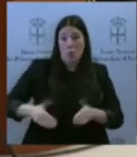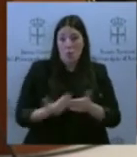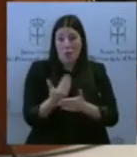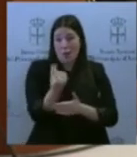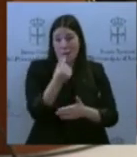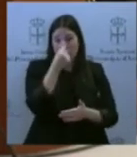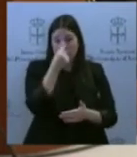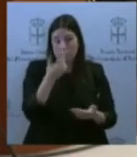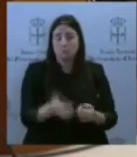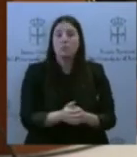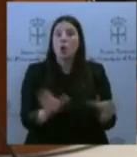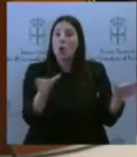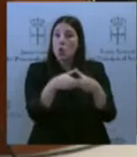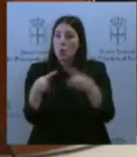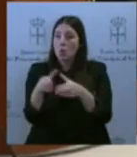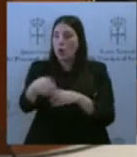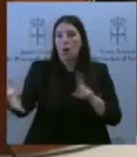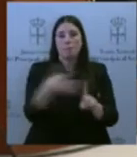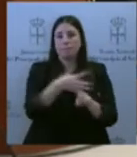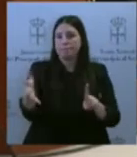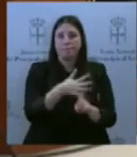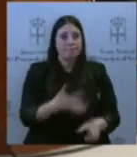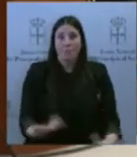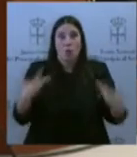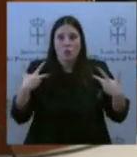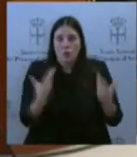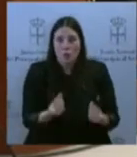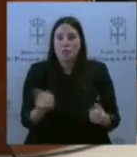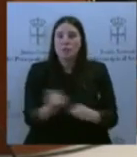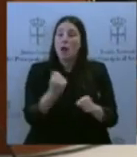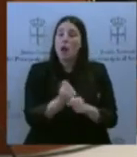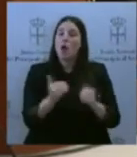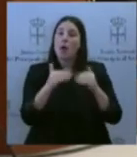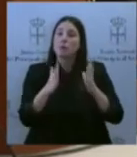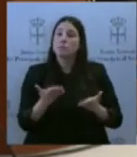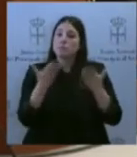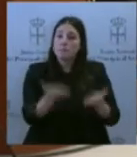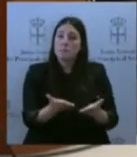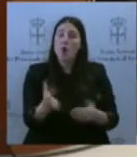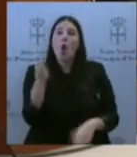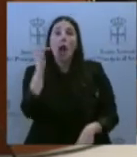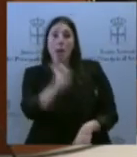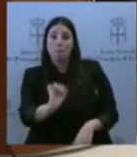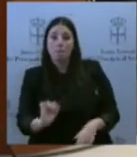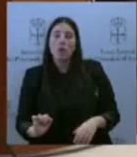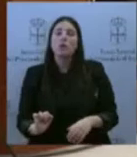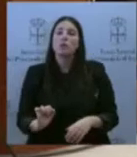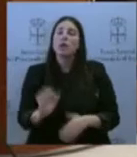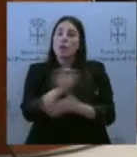maltratados. Trabajadores del servicio de ayuda a domicilio o limpiadores. Incluso un informe de Intermón Oxfam afirma